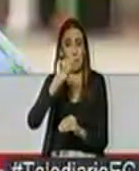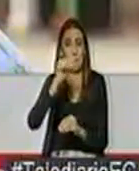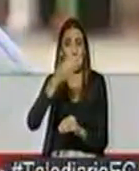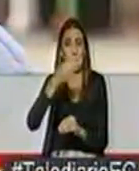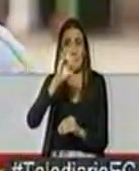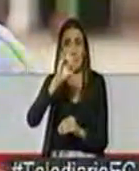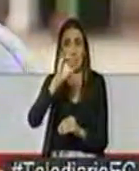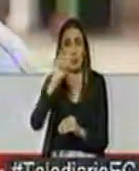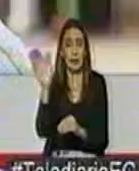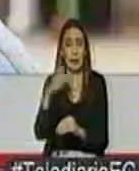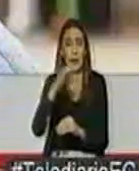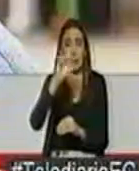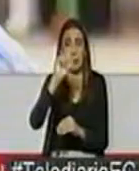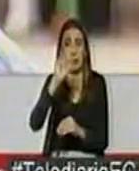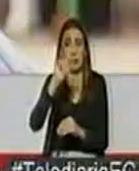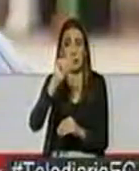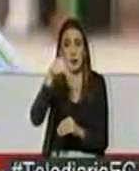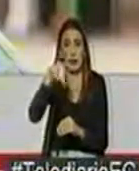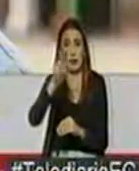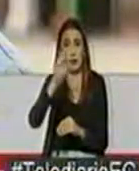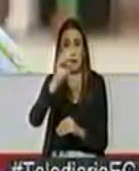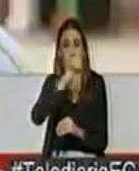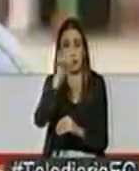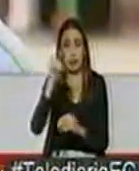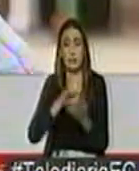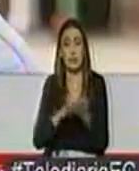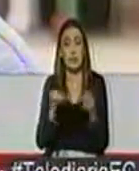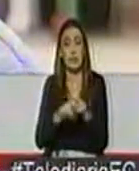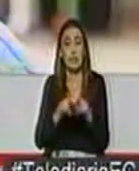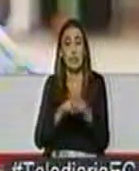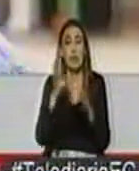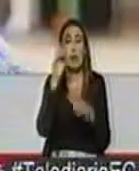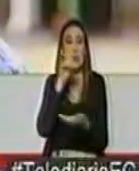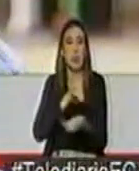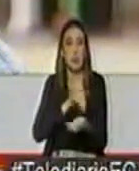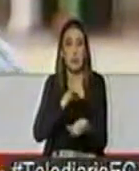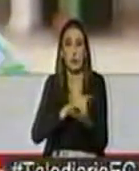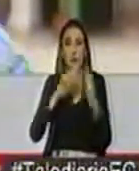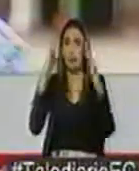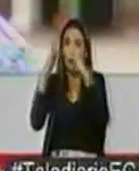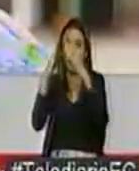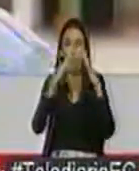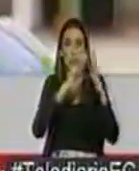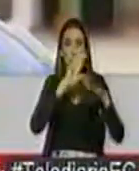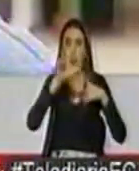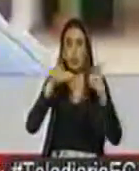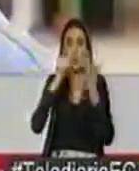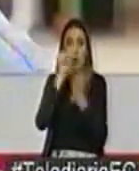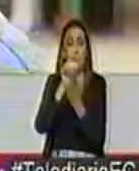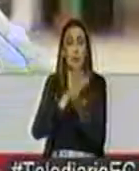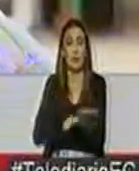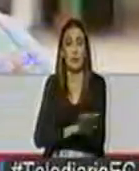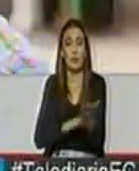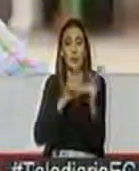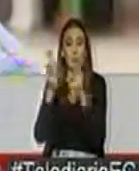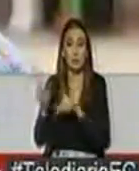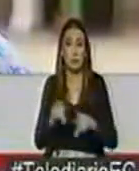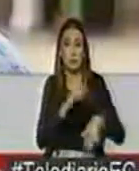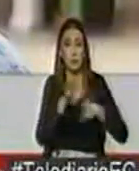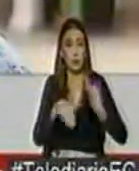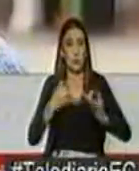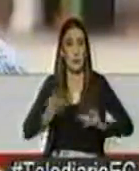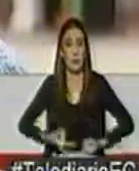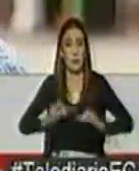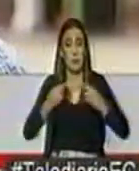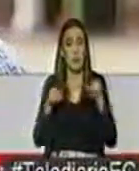impulsando también todo lo que tiene que ver con Médico al Barrio, estamos impulsando todos los proyectos que son parte del plan Toda una Vida y que fundamentalmente